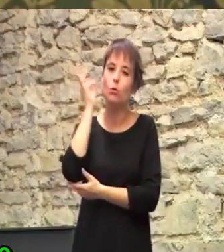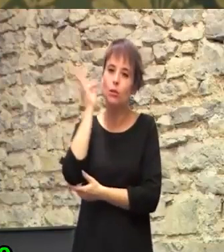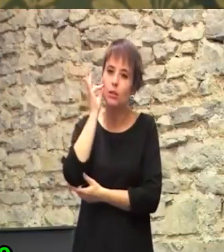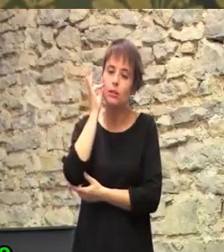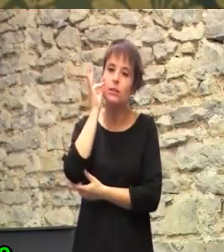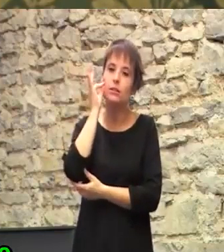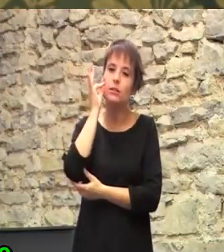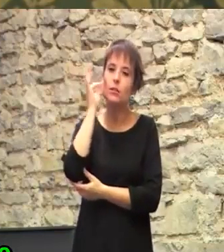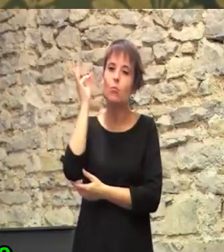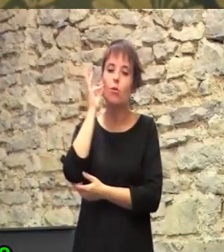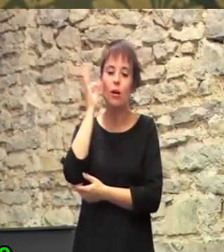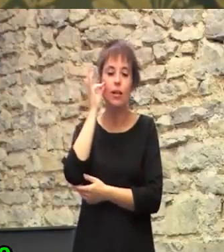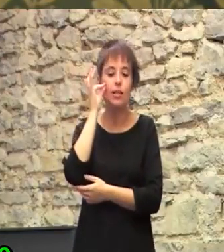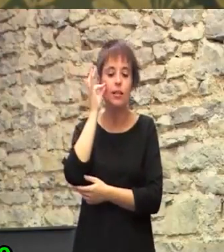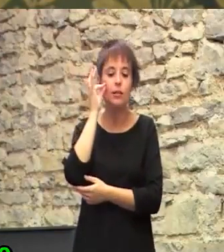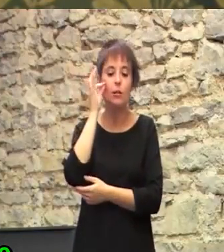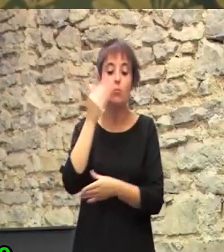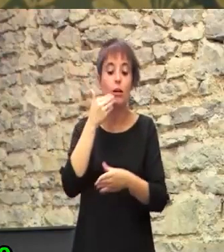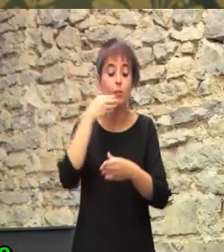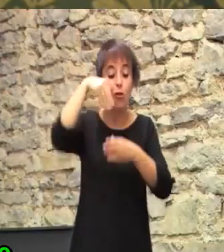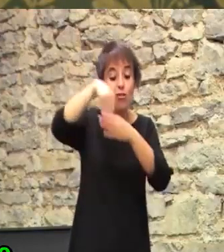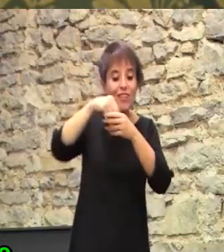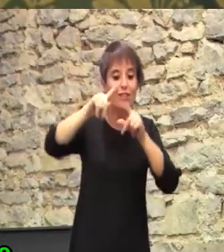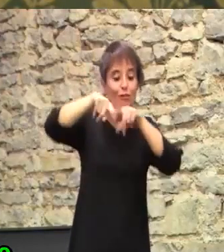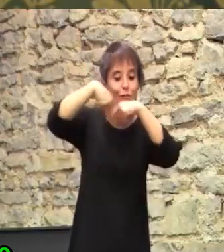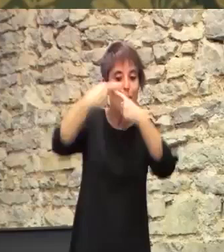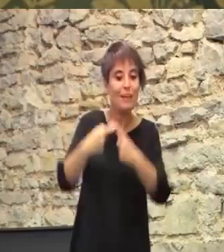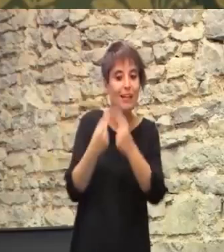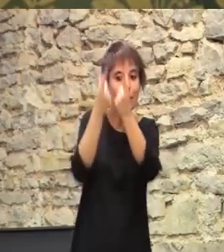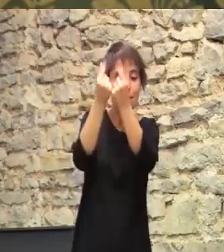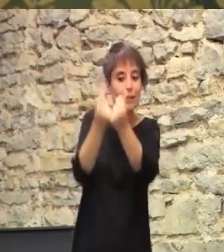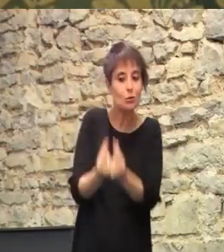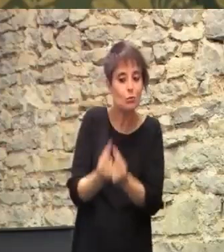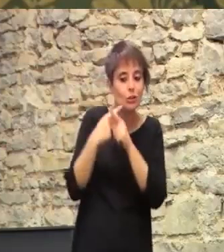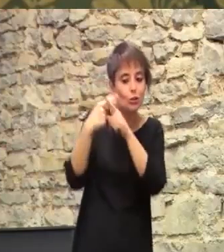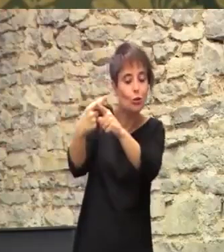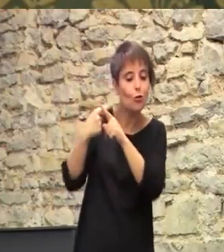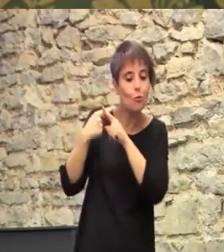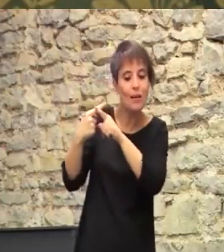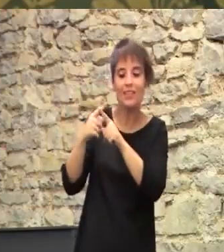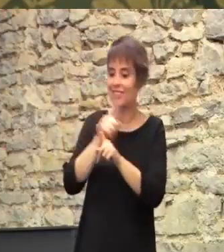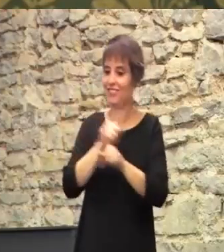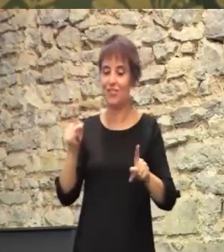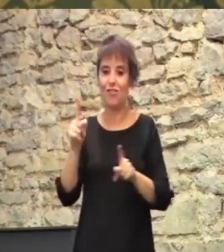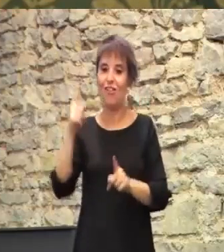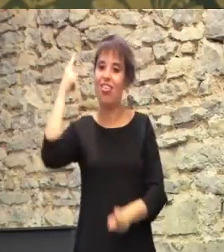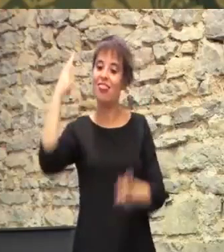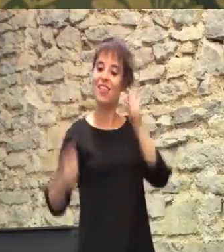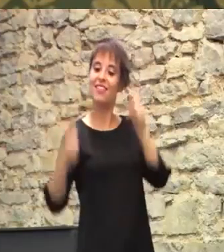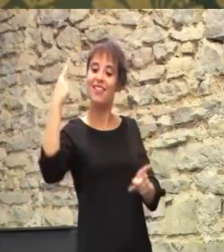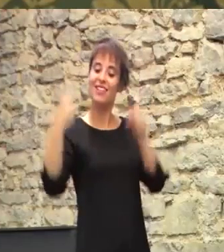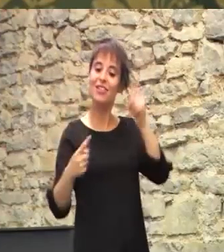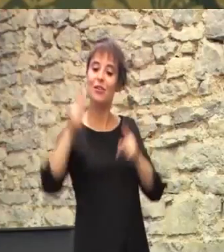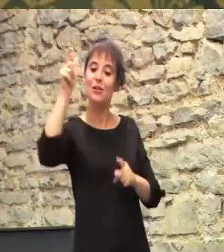por ejemplo no compartir dentro del ámbito familiar el presupuesto el presupuesto no era decidido entre las